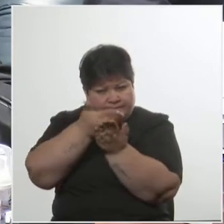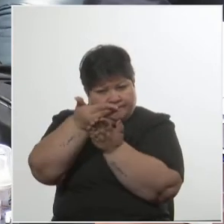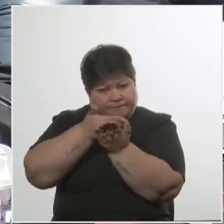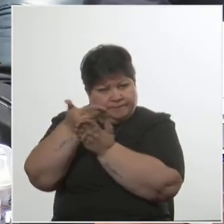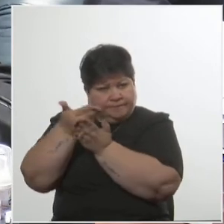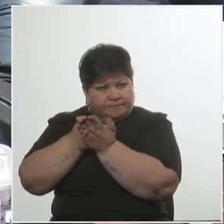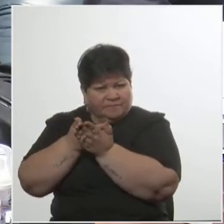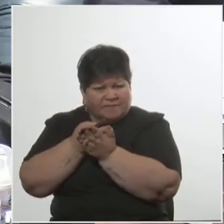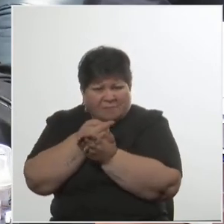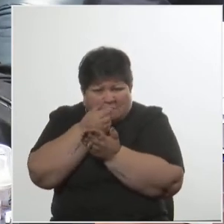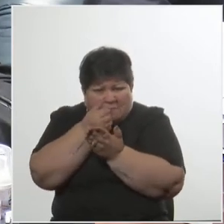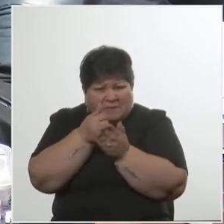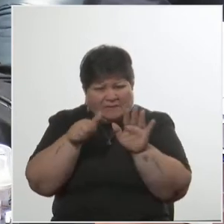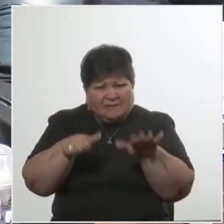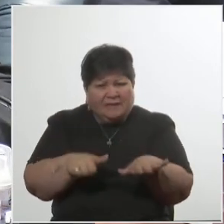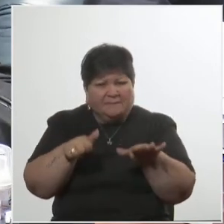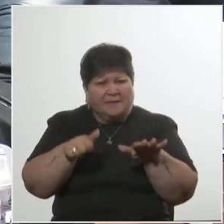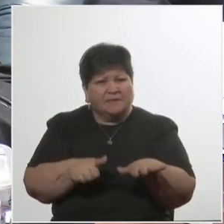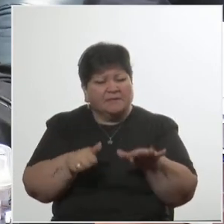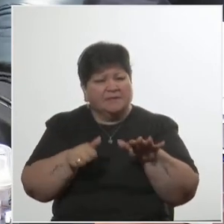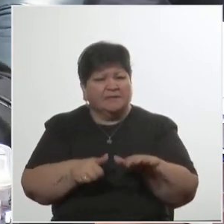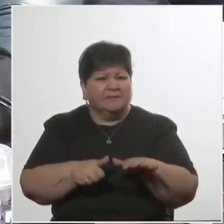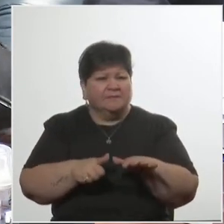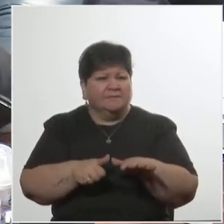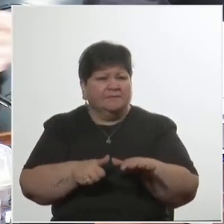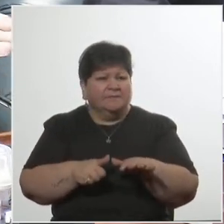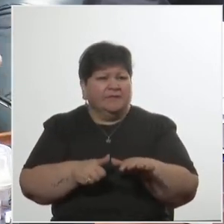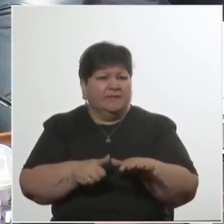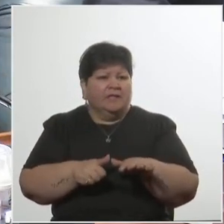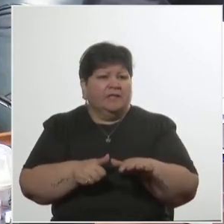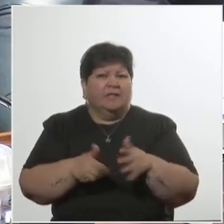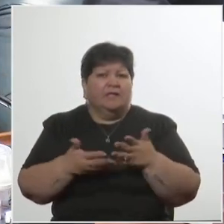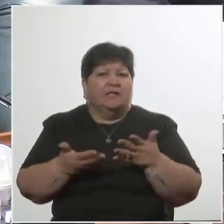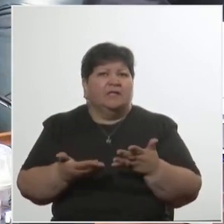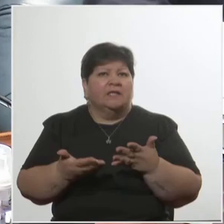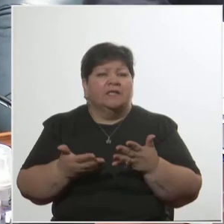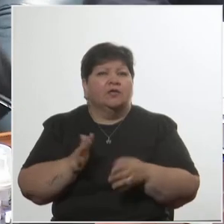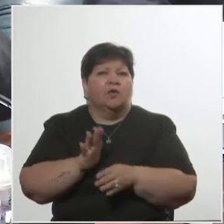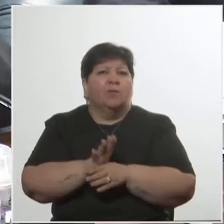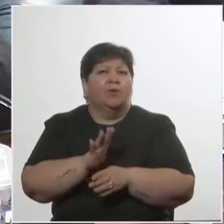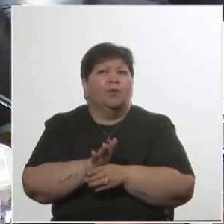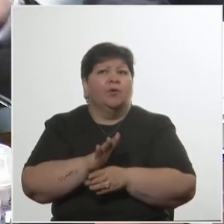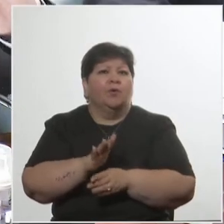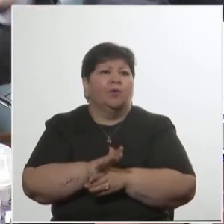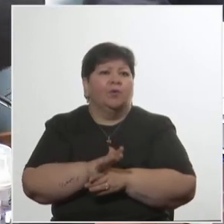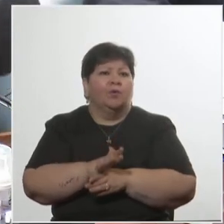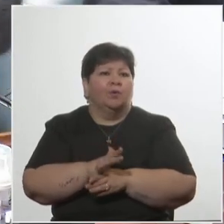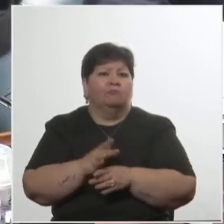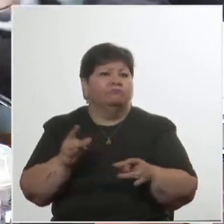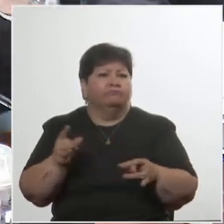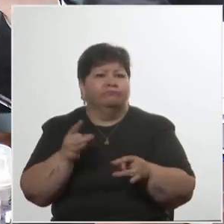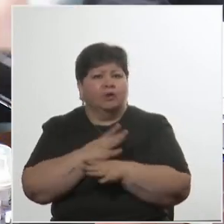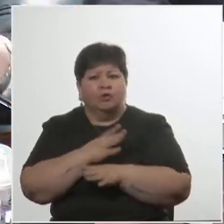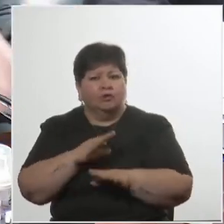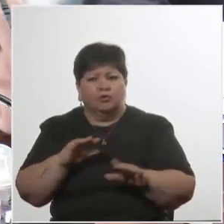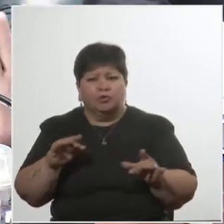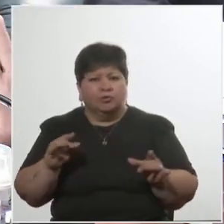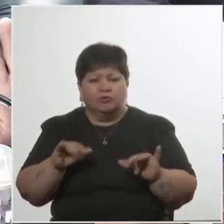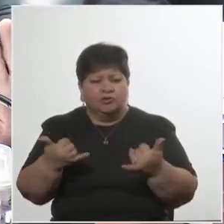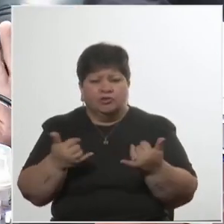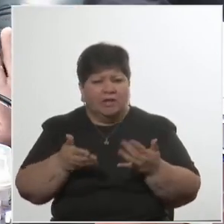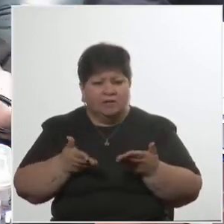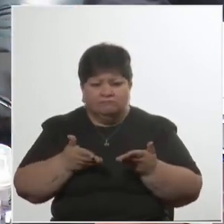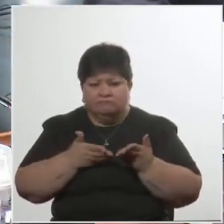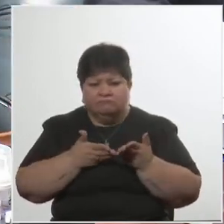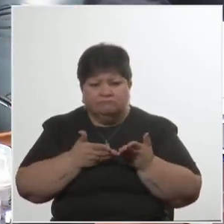apenas seis meses es decir es como si estuviera digamos ya pronto el estofado ya sale es esto